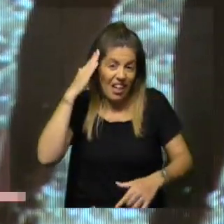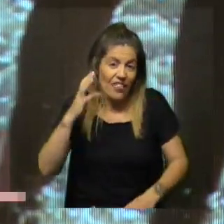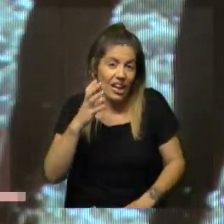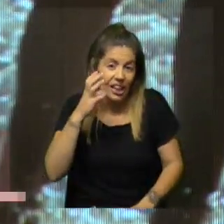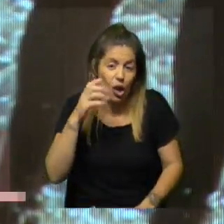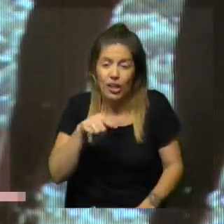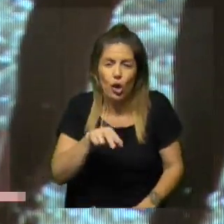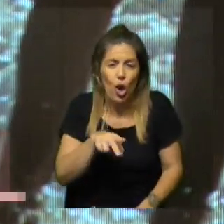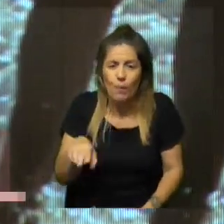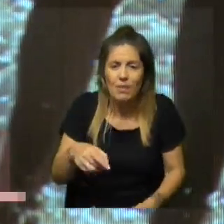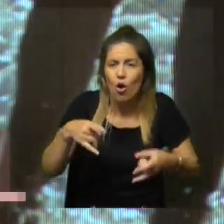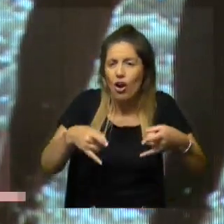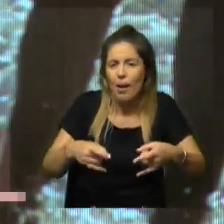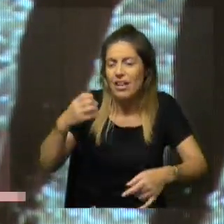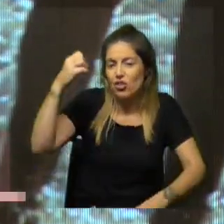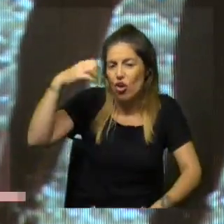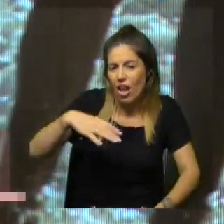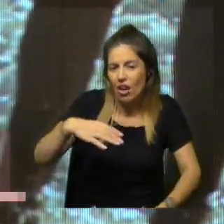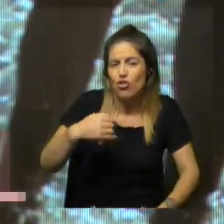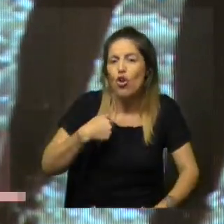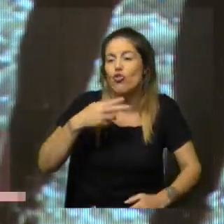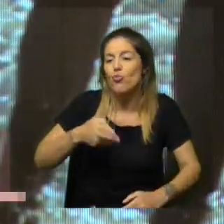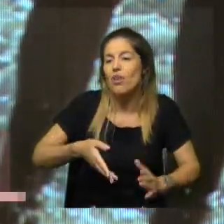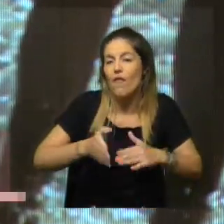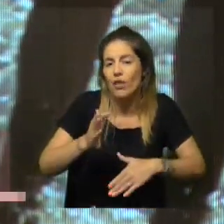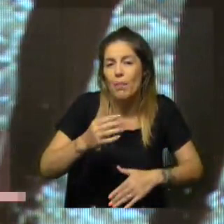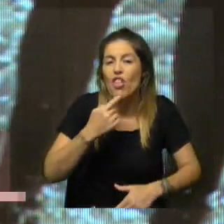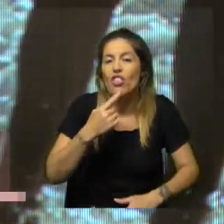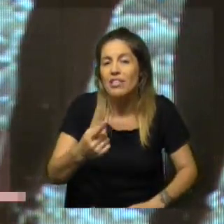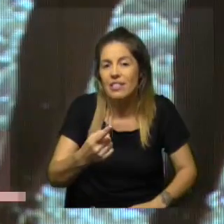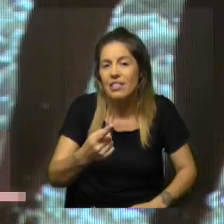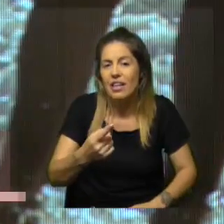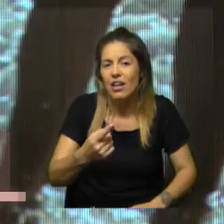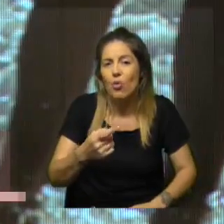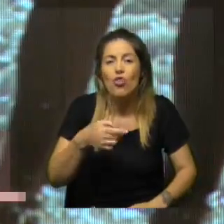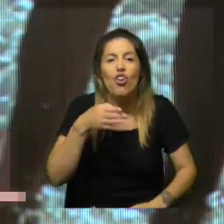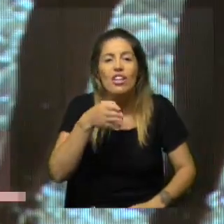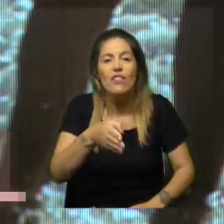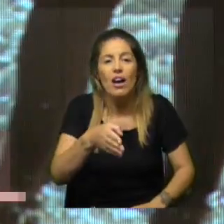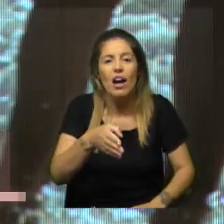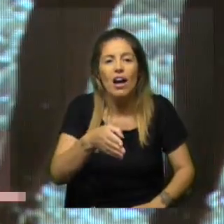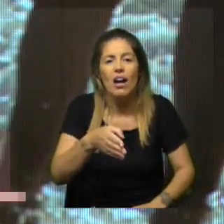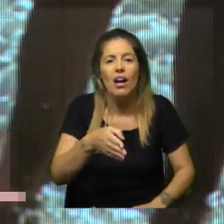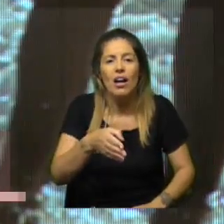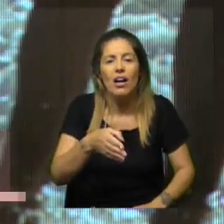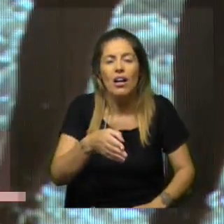esto es lo mismo, la cama solar y... Yo nunca fui, pero decían que había uno iba y tenía unos como...